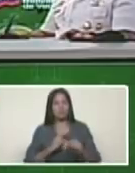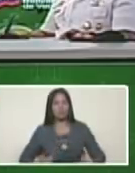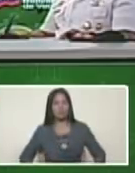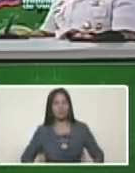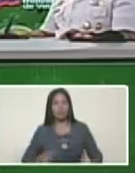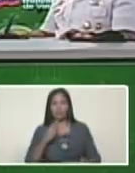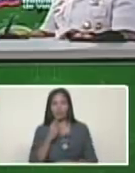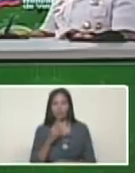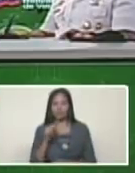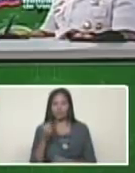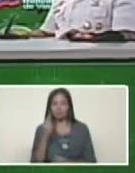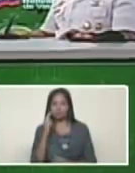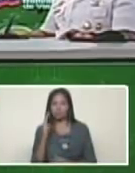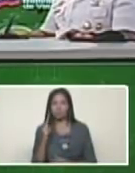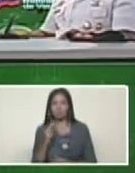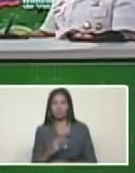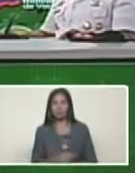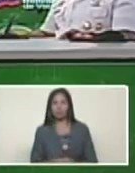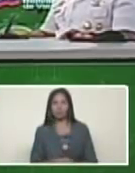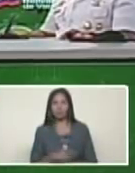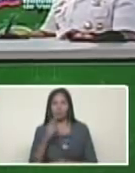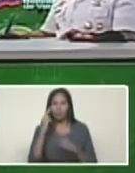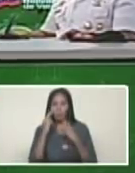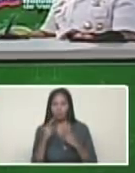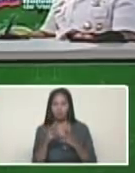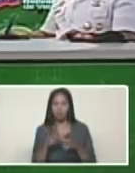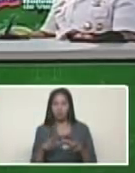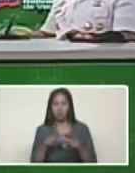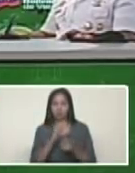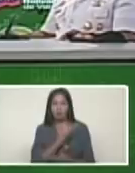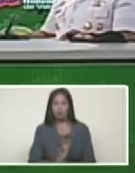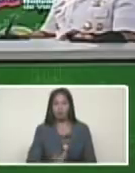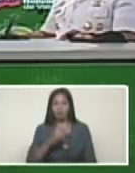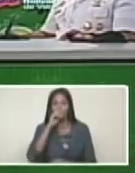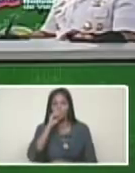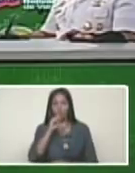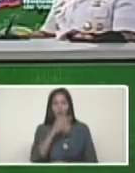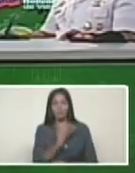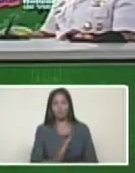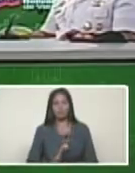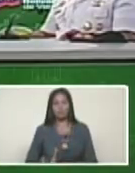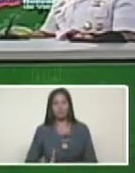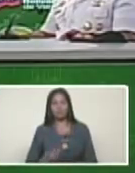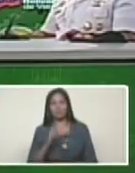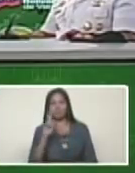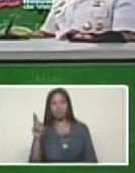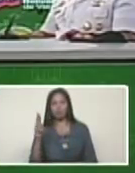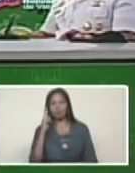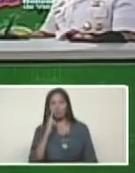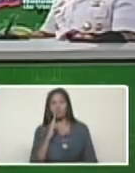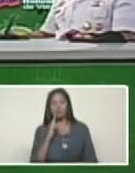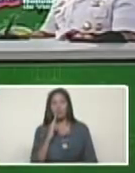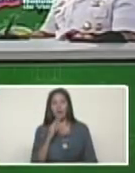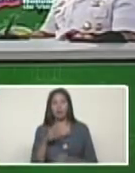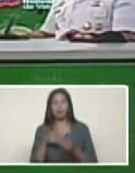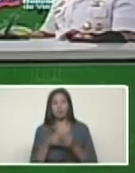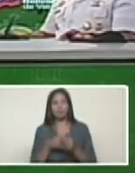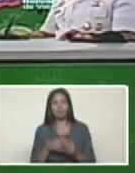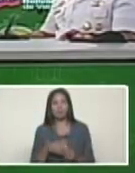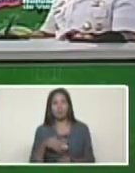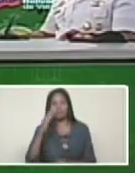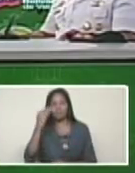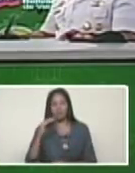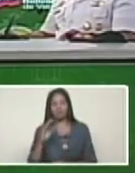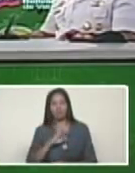que dice lo siguiente: se recomienda respetuosamente al ciudadano Nicolás Maduro Moros, presidente de la República Bolivariana de Venezuela, comandante en jefe de la